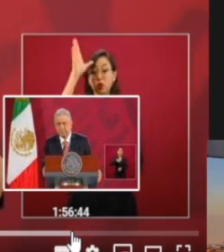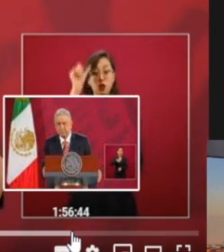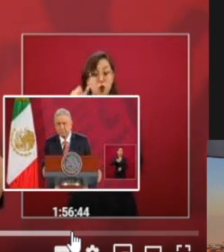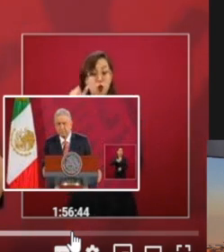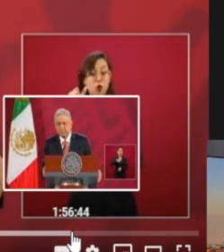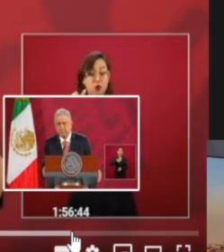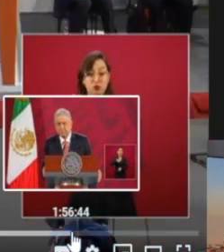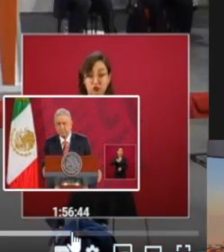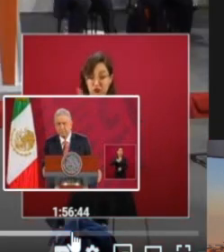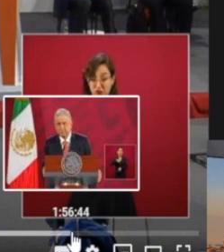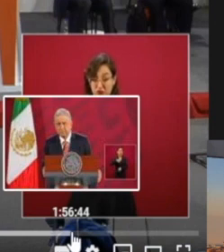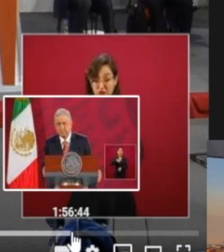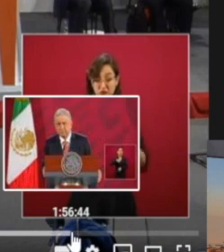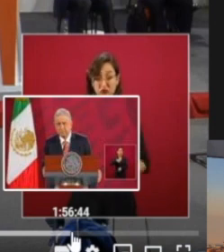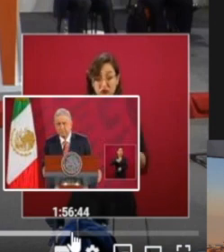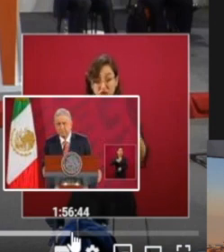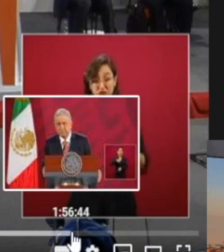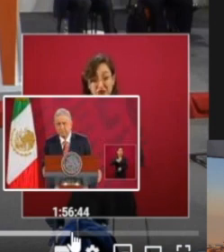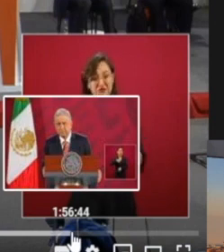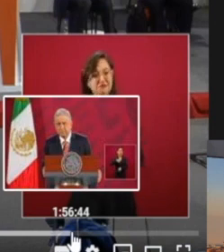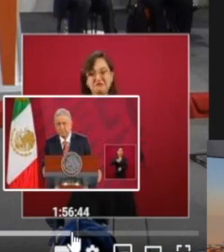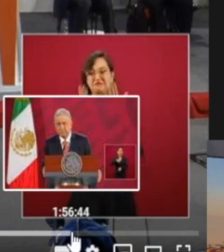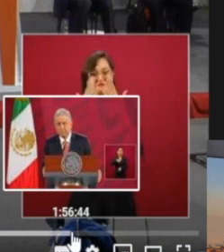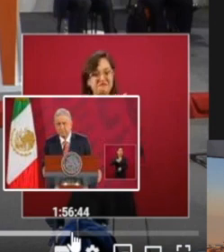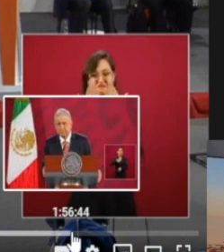fines de lucro.